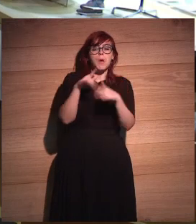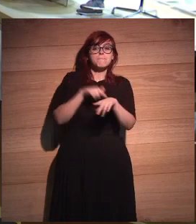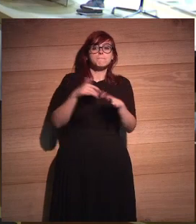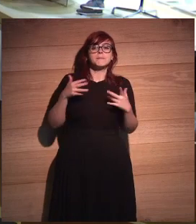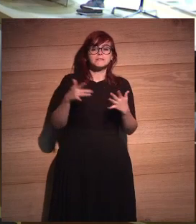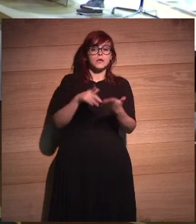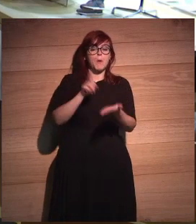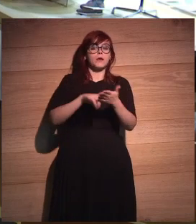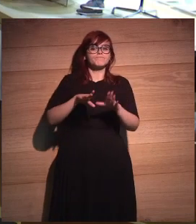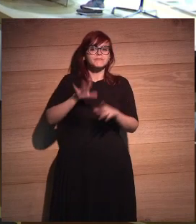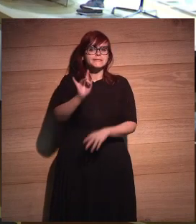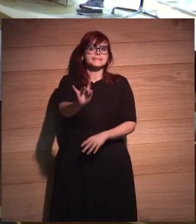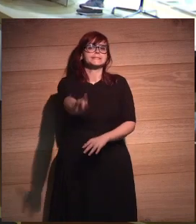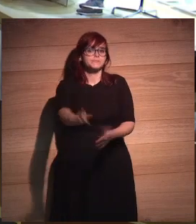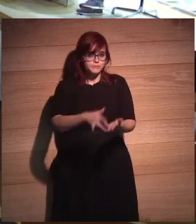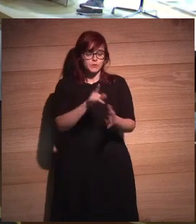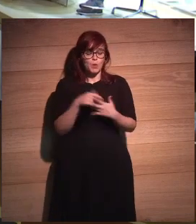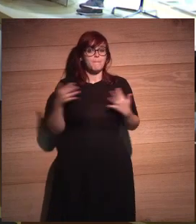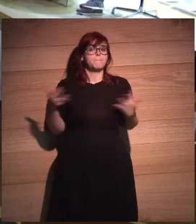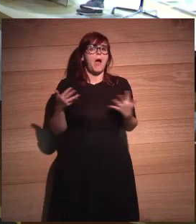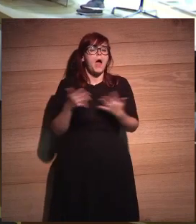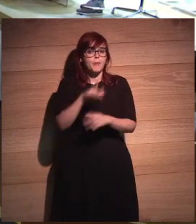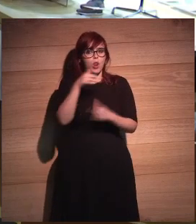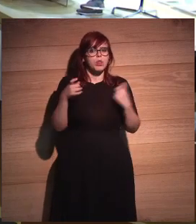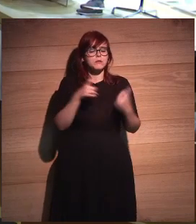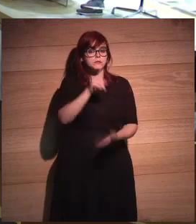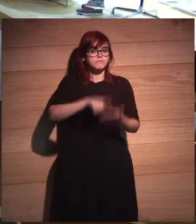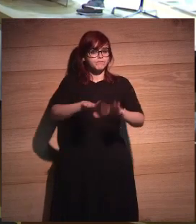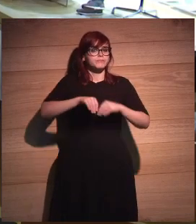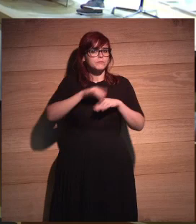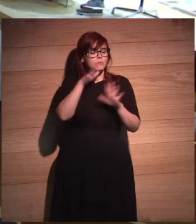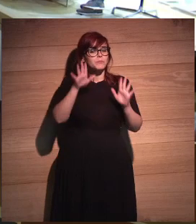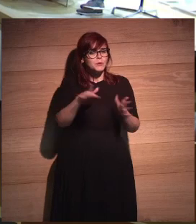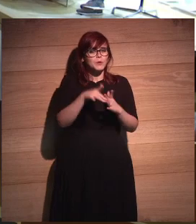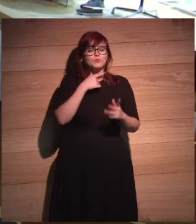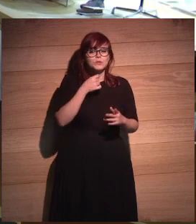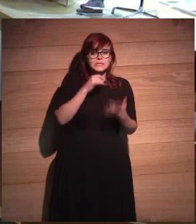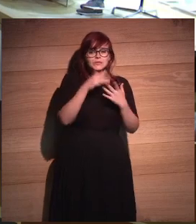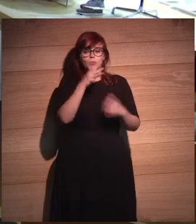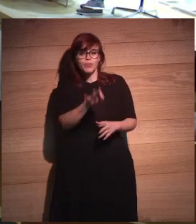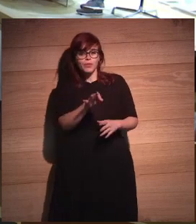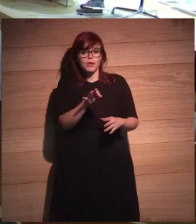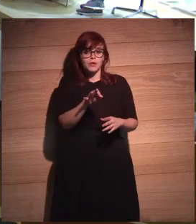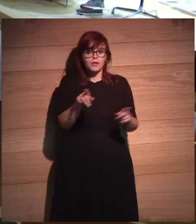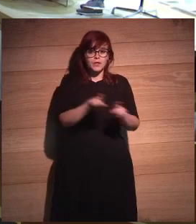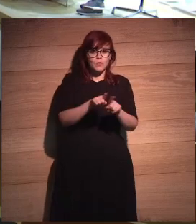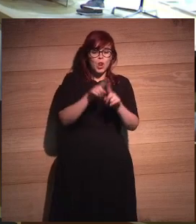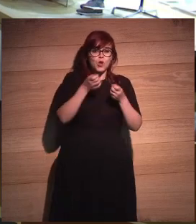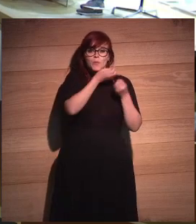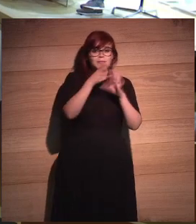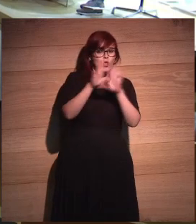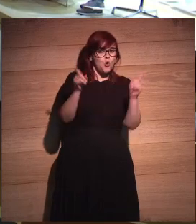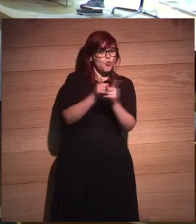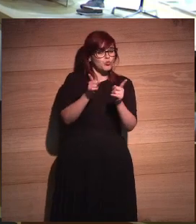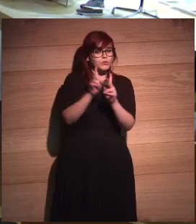y para ceder la información que tenemos urgencia en tenerlo, ¿no? Pero me gustaría que si pudieras hacer un breve comentario